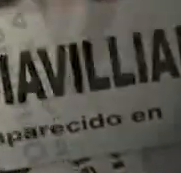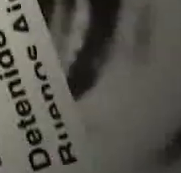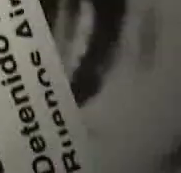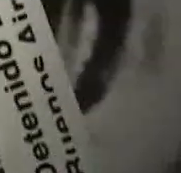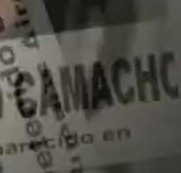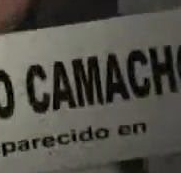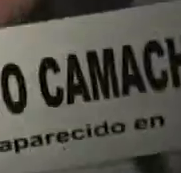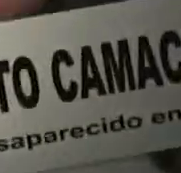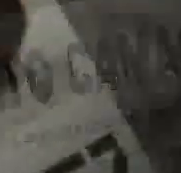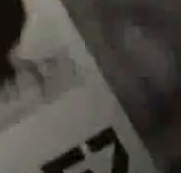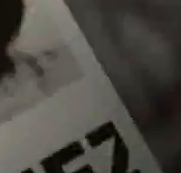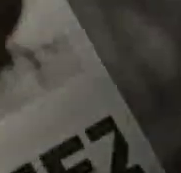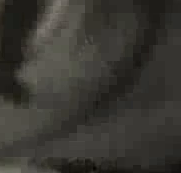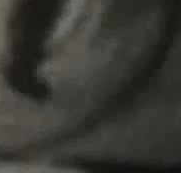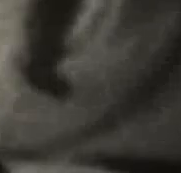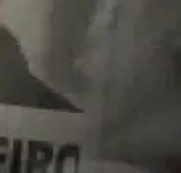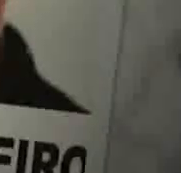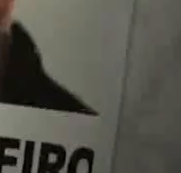hasta el fin de los